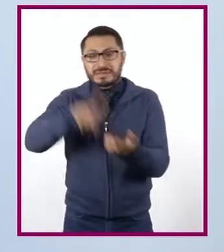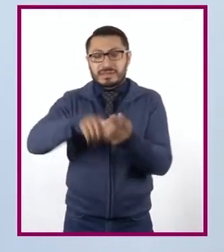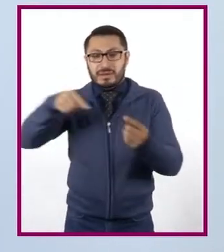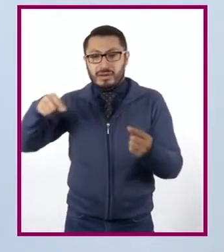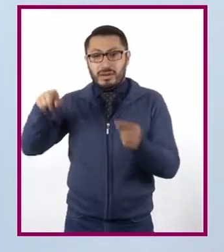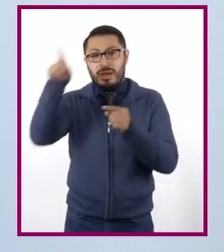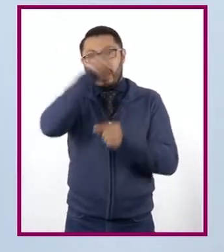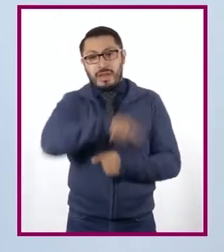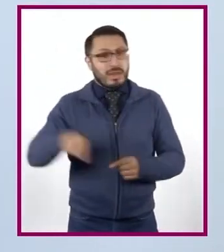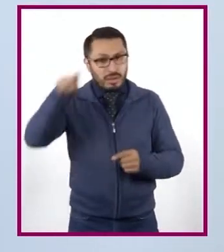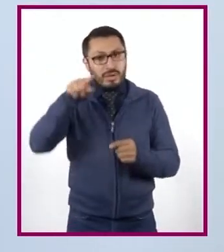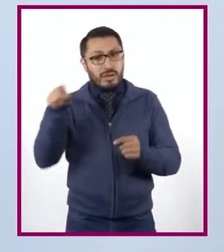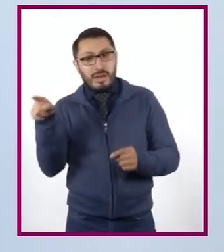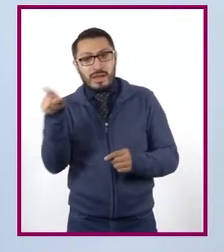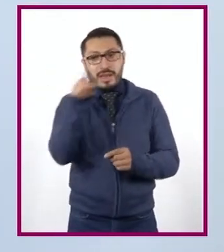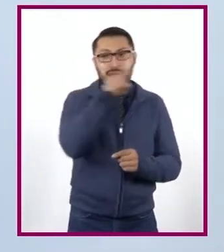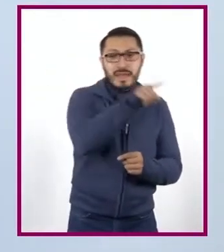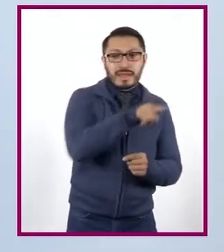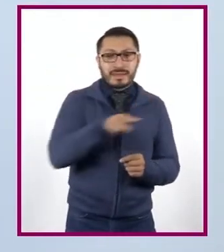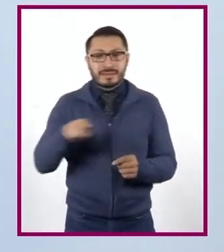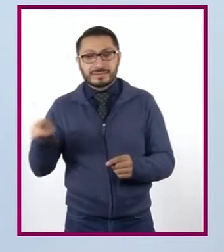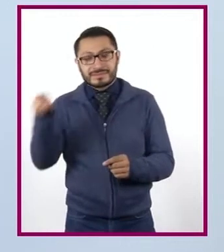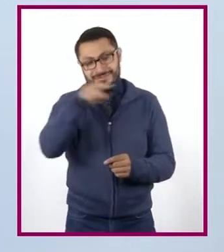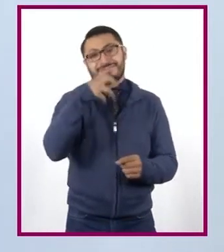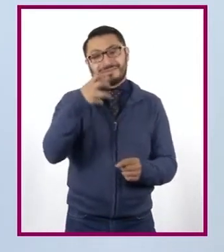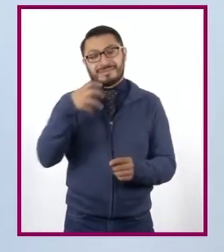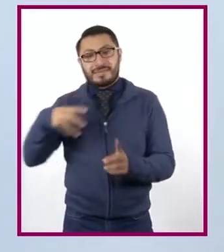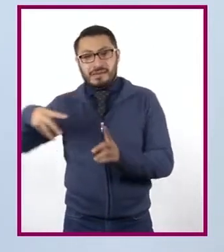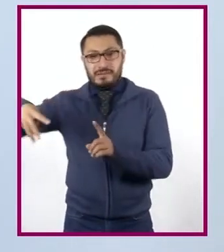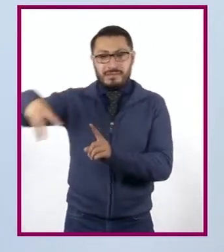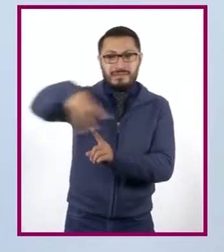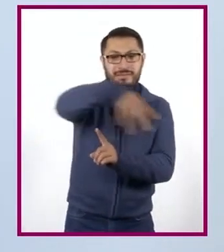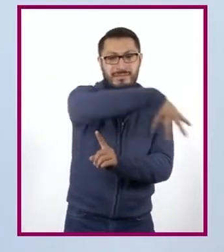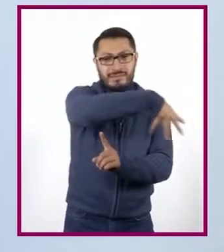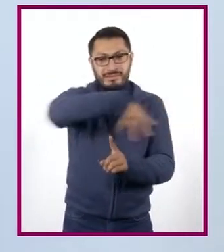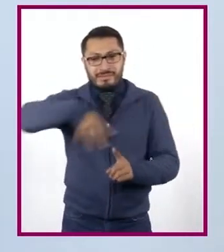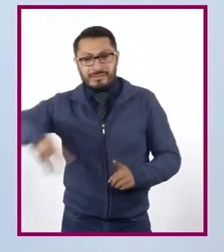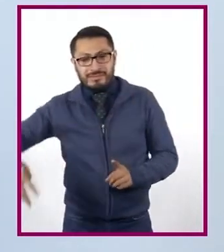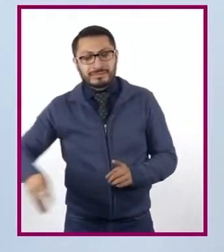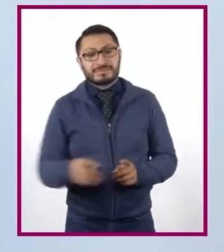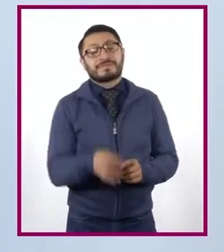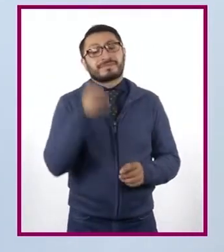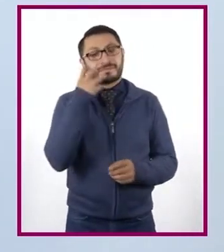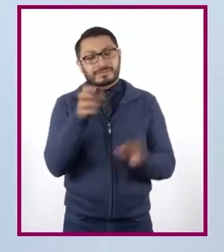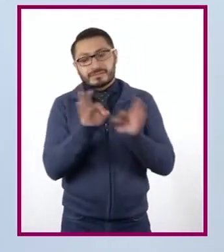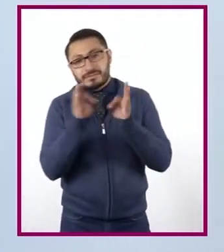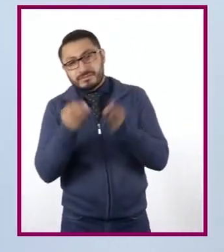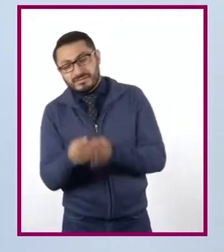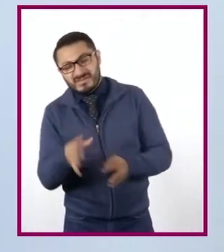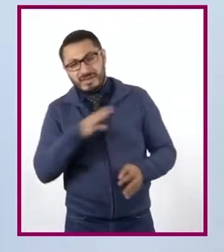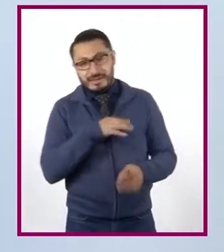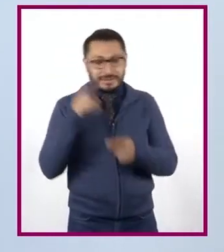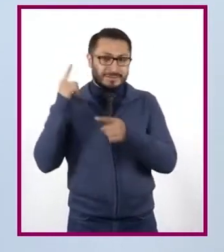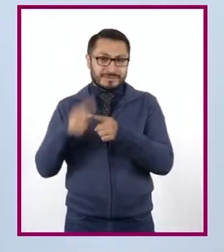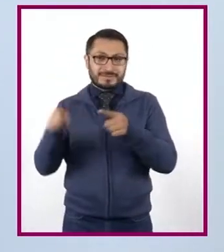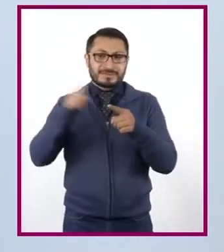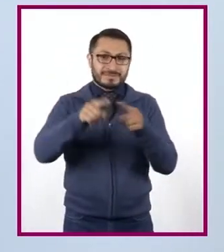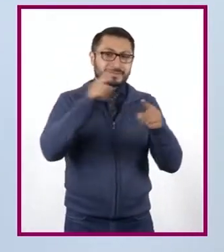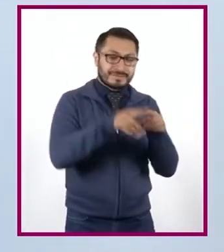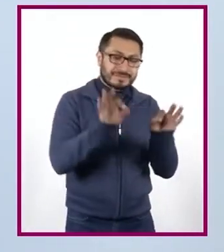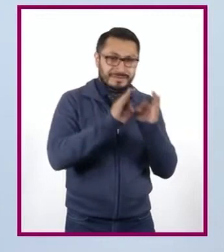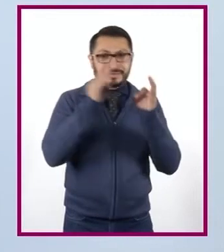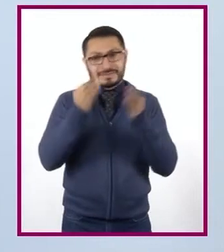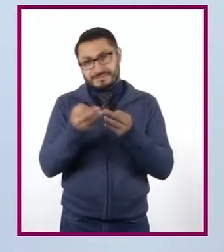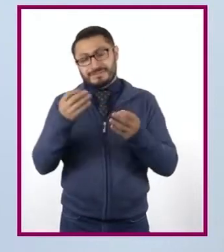este modelo. Así, los modelos son perfectibles y modificables en función de las variables que se toman en cuenta